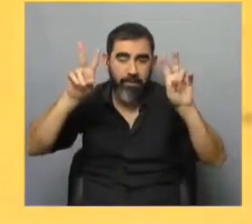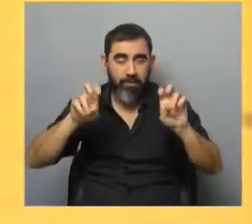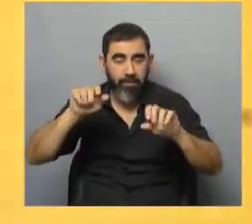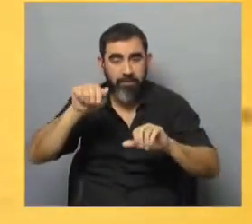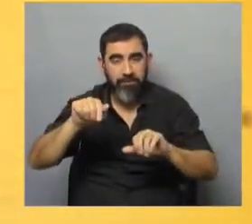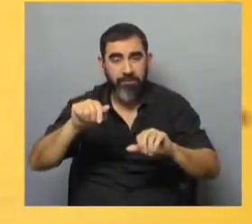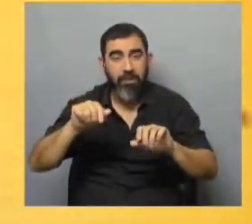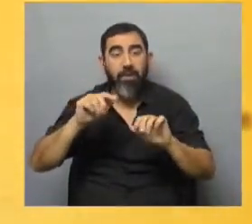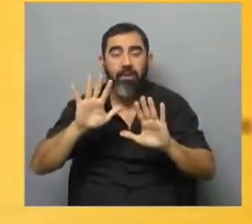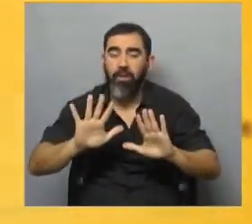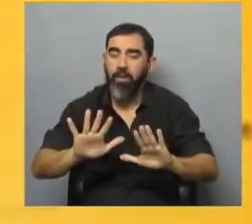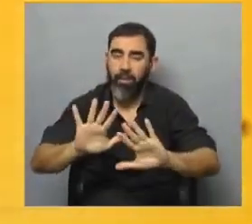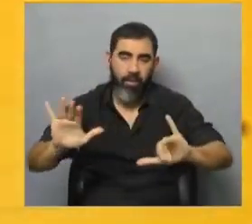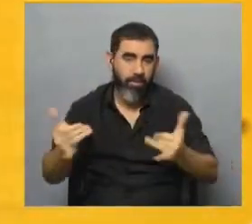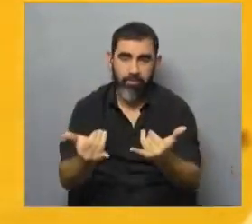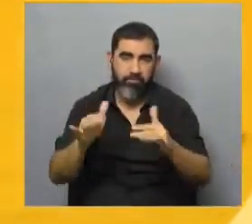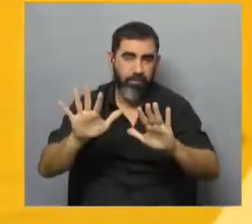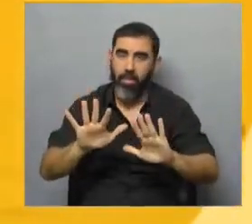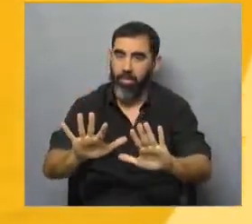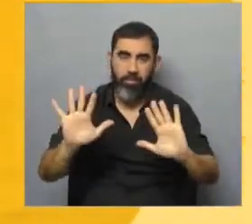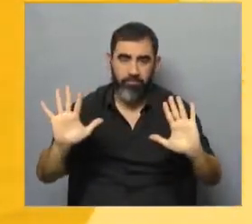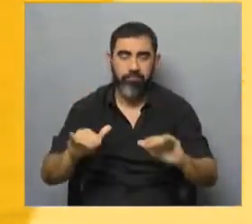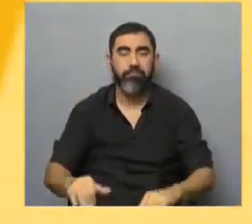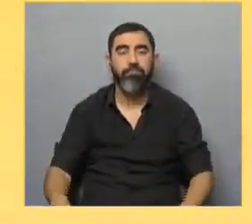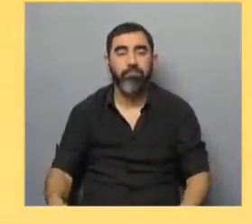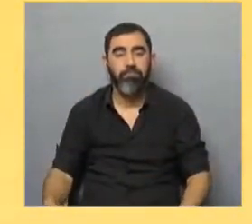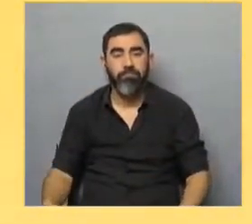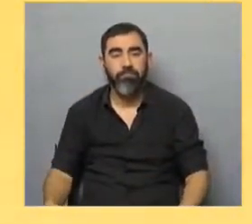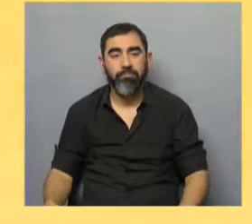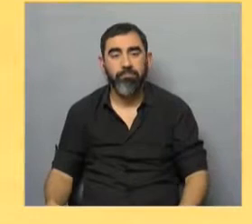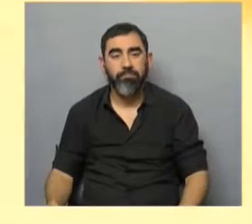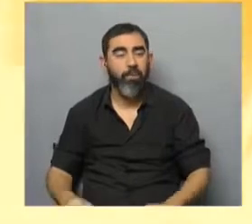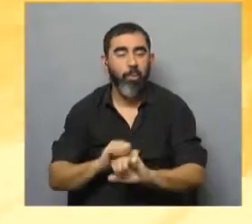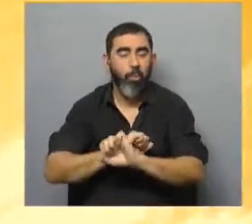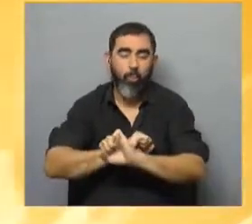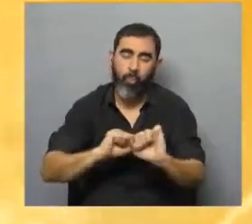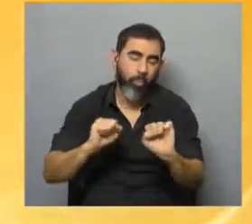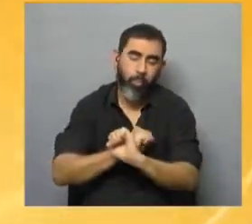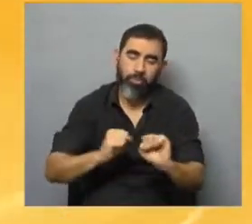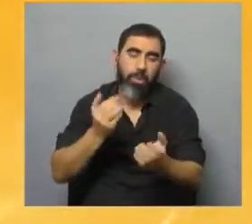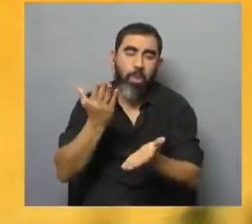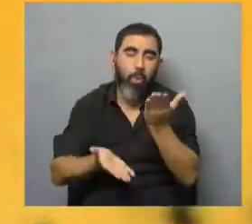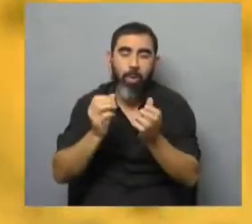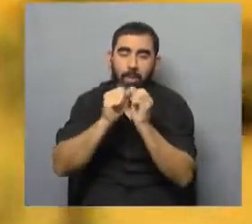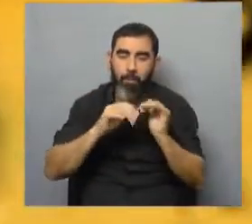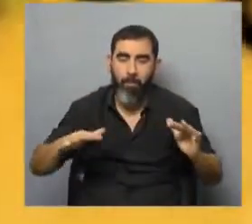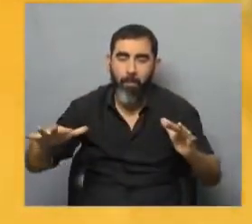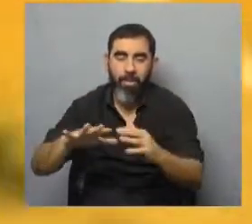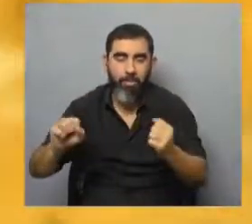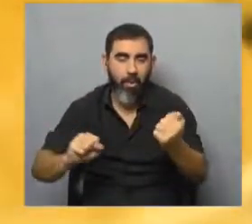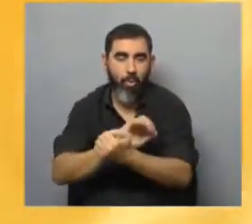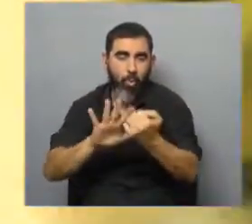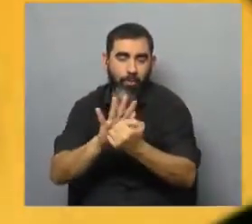monkeypox dirían que se quedó, digamos, está para quedarse. No lo podemos comparar con lo que fue la pandemia reciente por